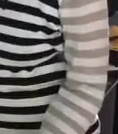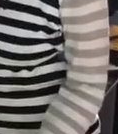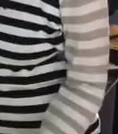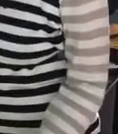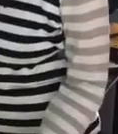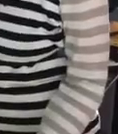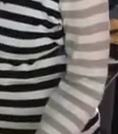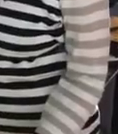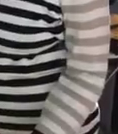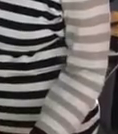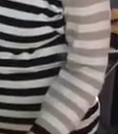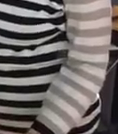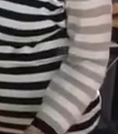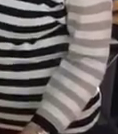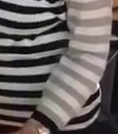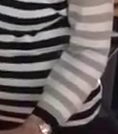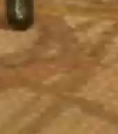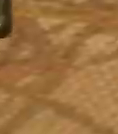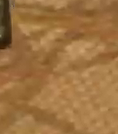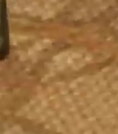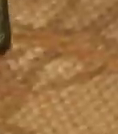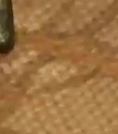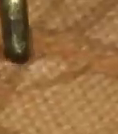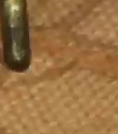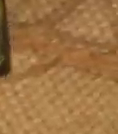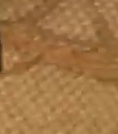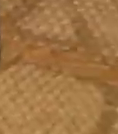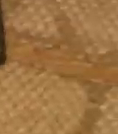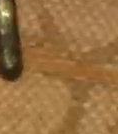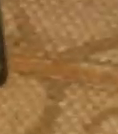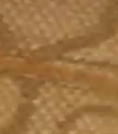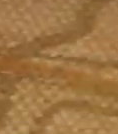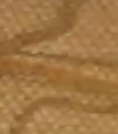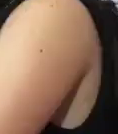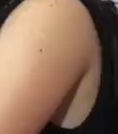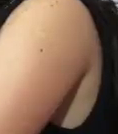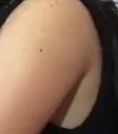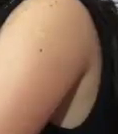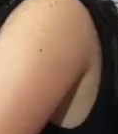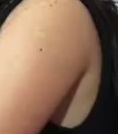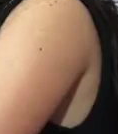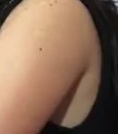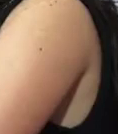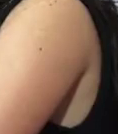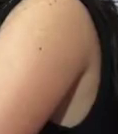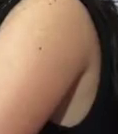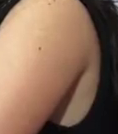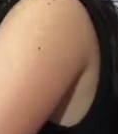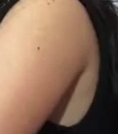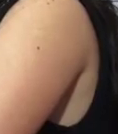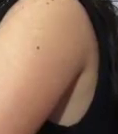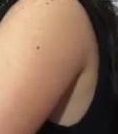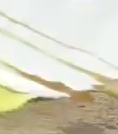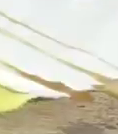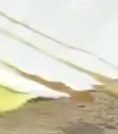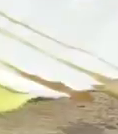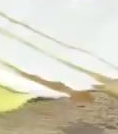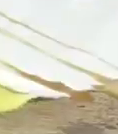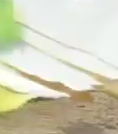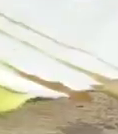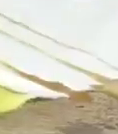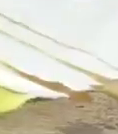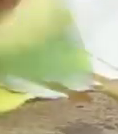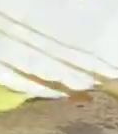naturaleza y diseño. Telas, pinturas de estampación y cera de abejas, entre muchos otros materiales, fueron utilizados por los estudiantes